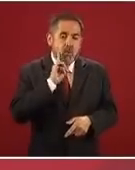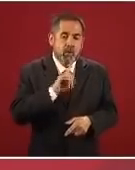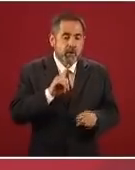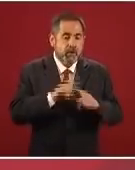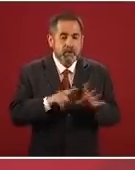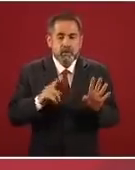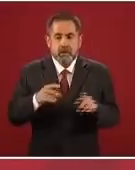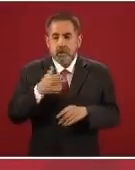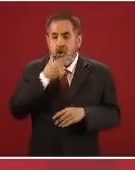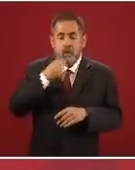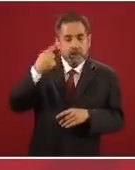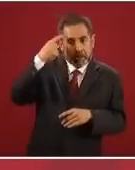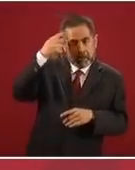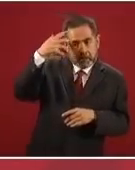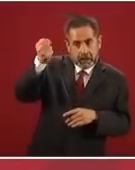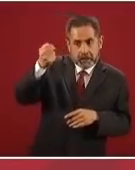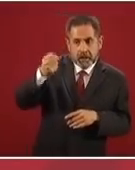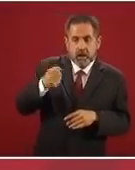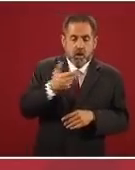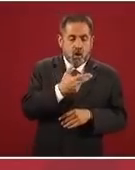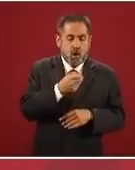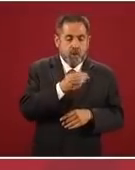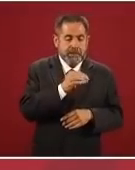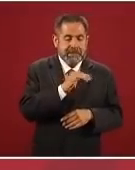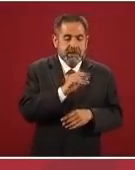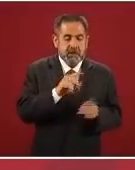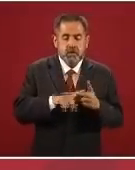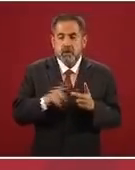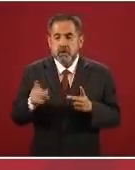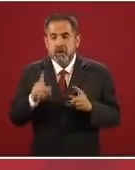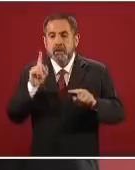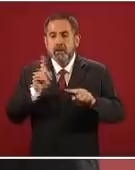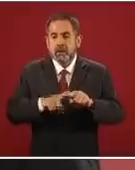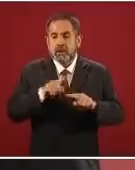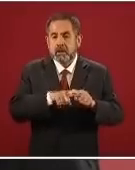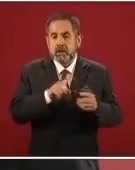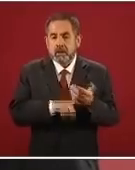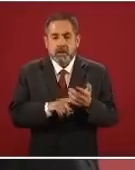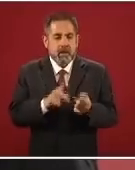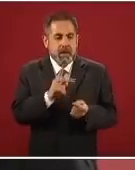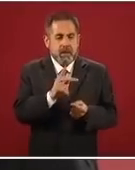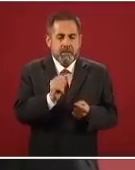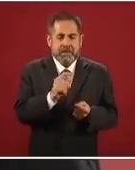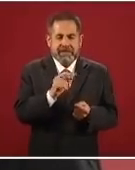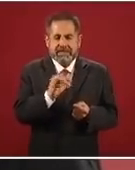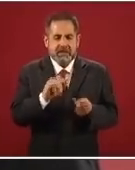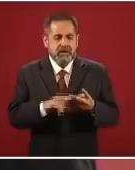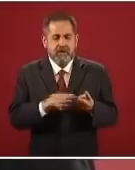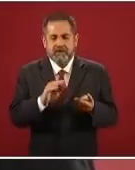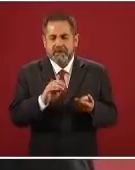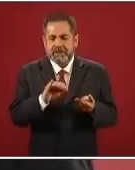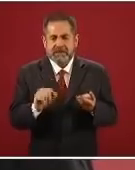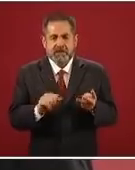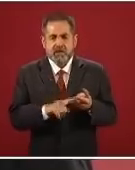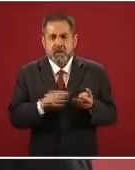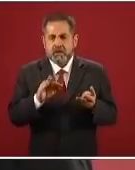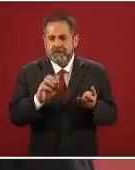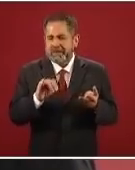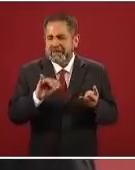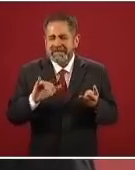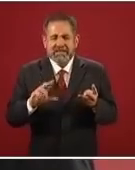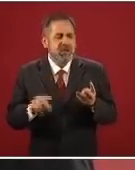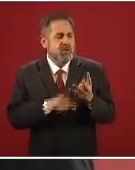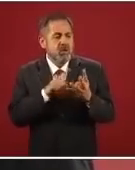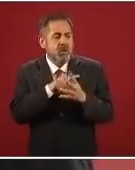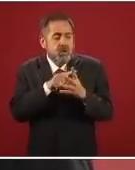género es el homicidio, la especie es el parricidio, el filicidio, el feminicidio,